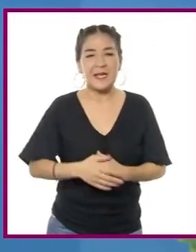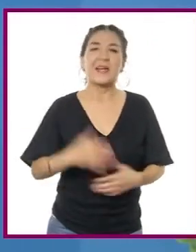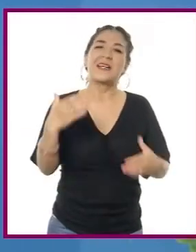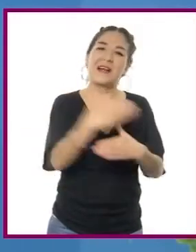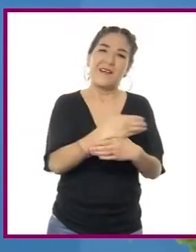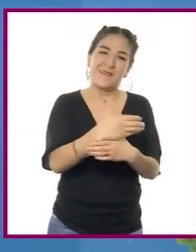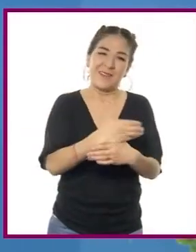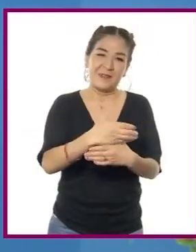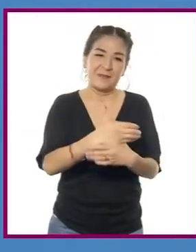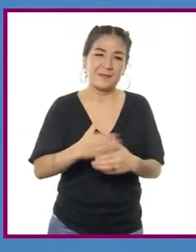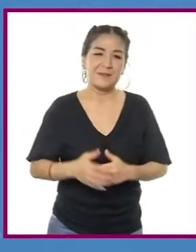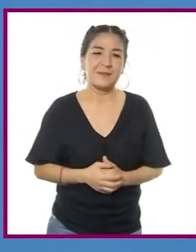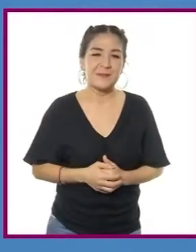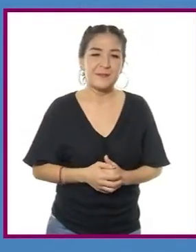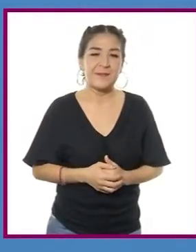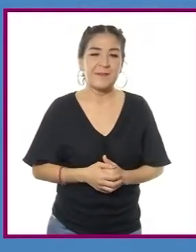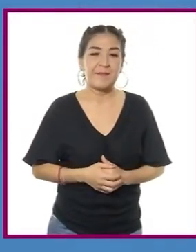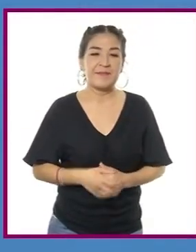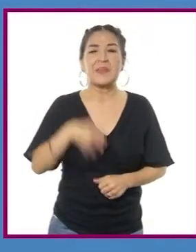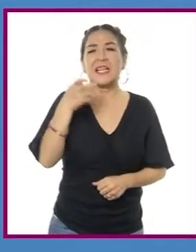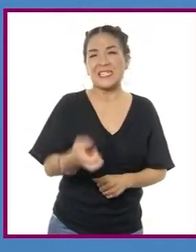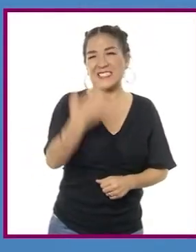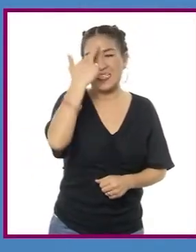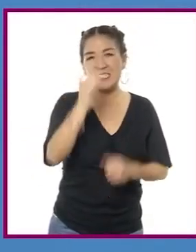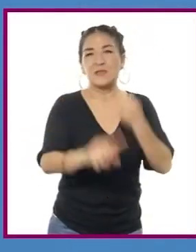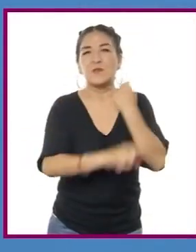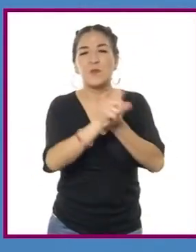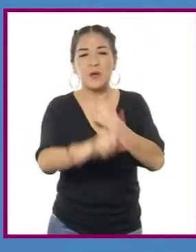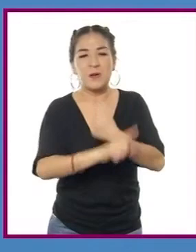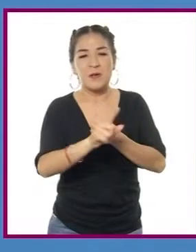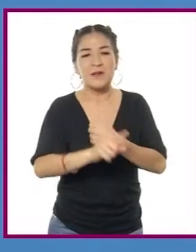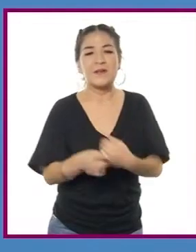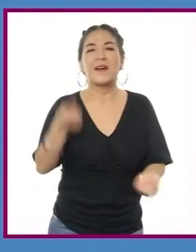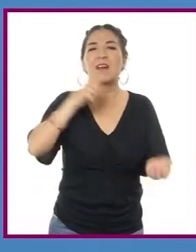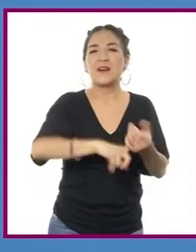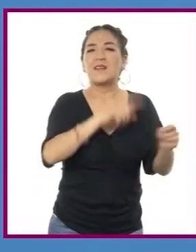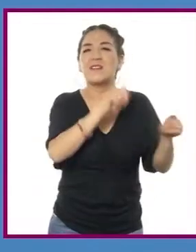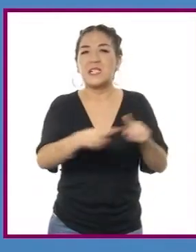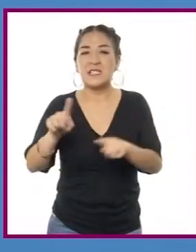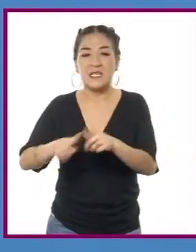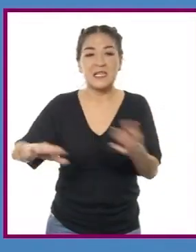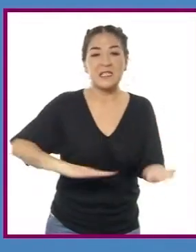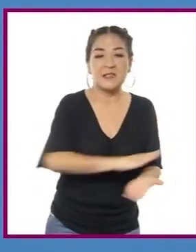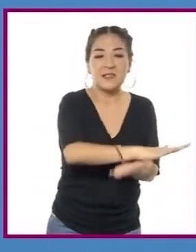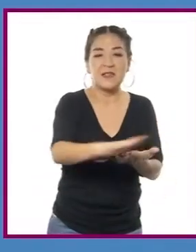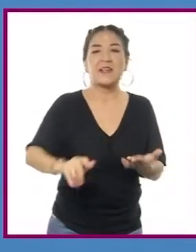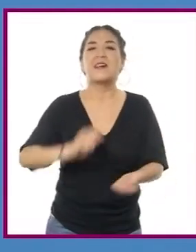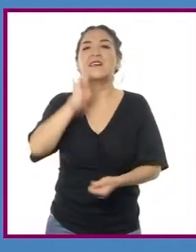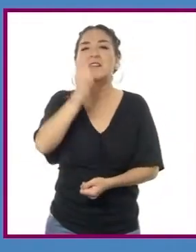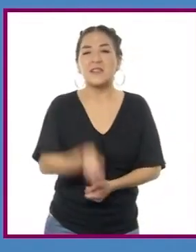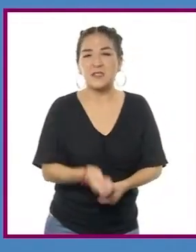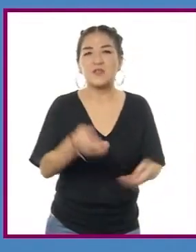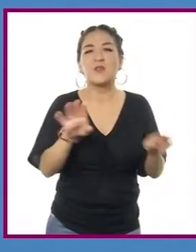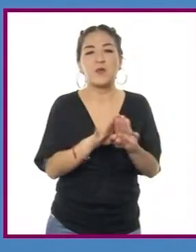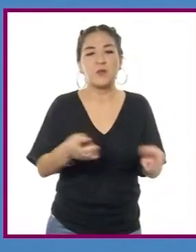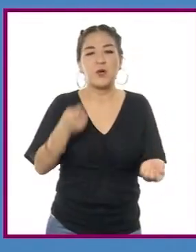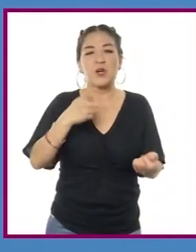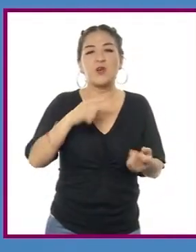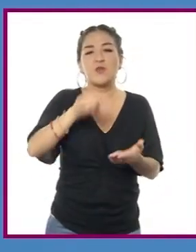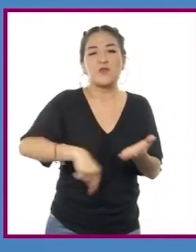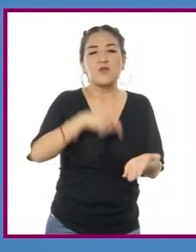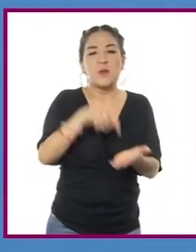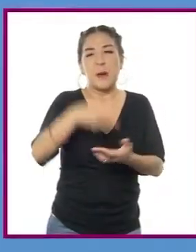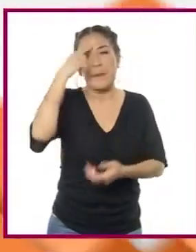café. Las condiciones climáticas y la variedad de los suelos determinó la conformación de zonas